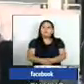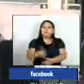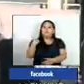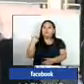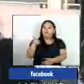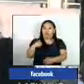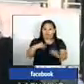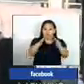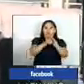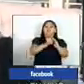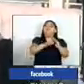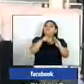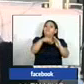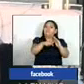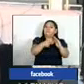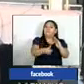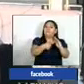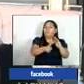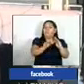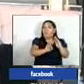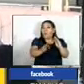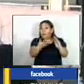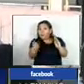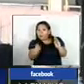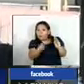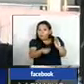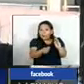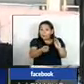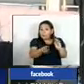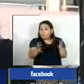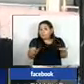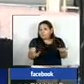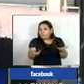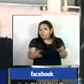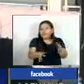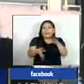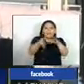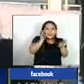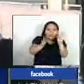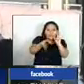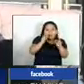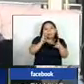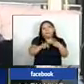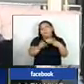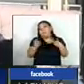ahora lo tenemos en casa. Sabemos lo que le vamos a dar de su refrigerio.